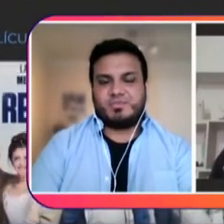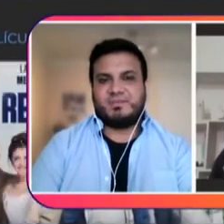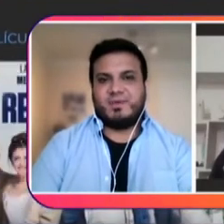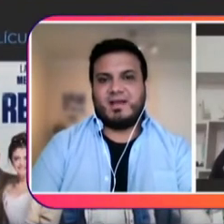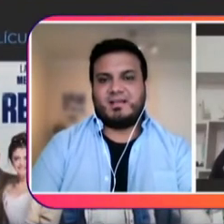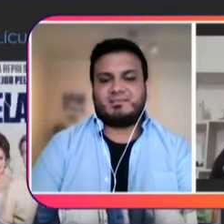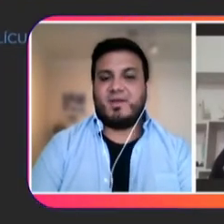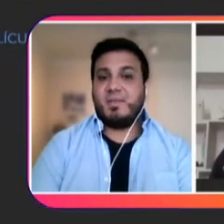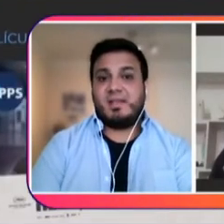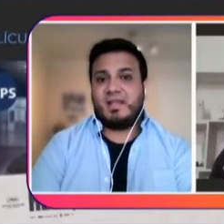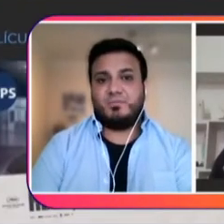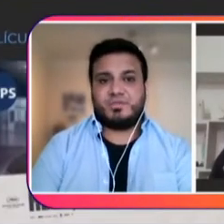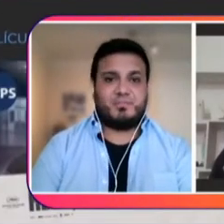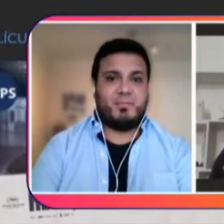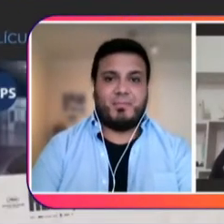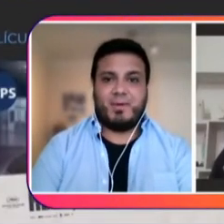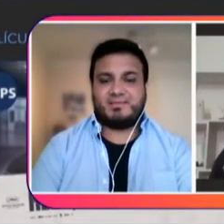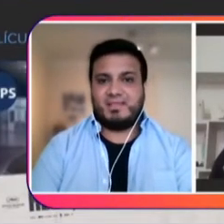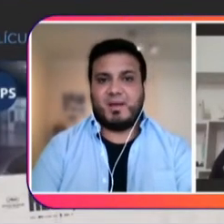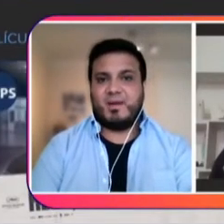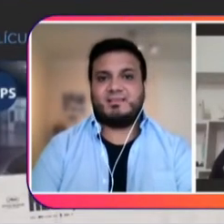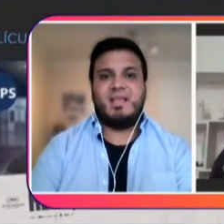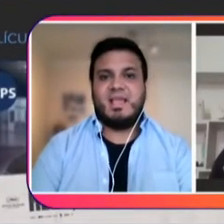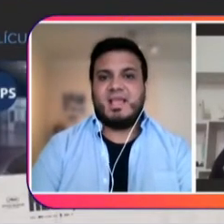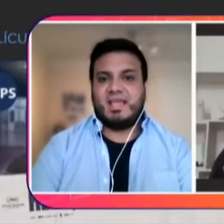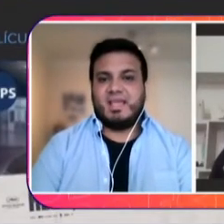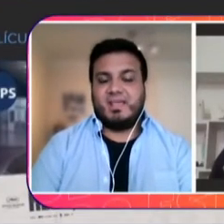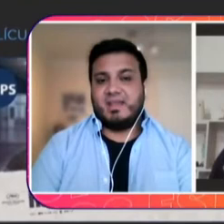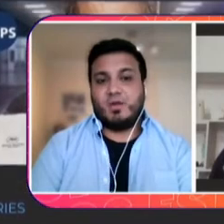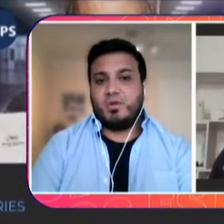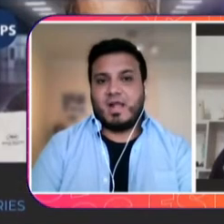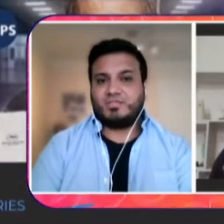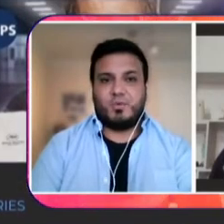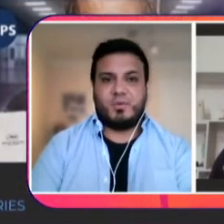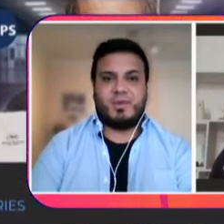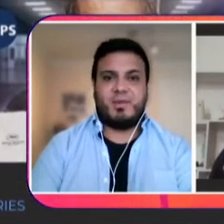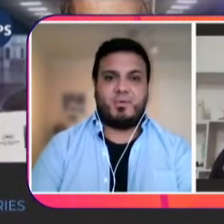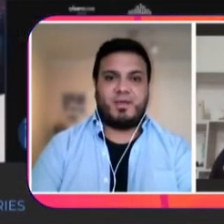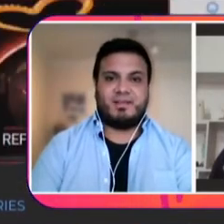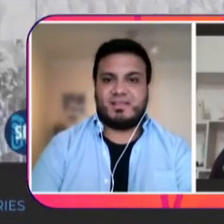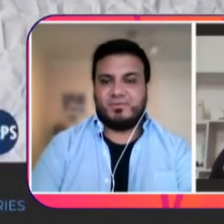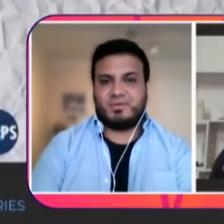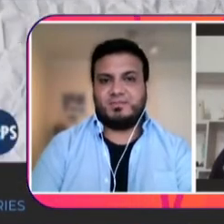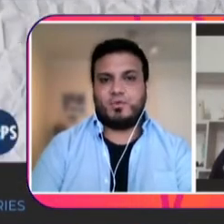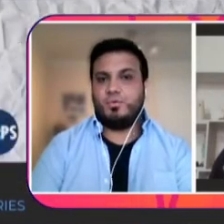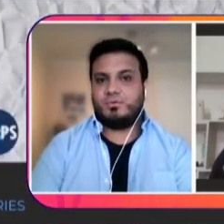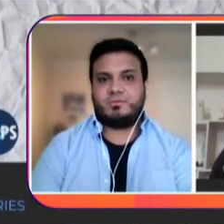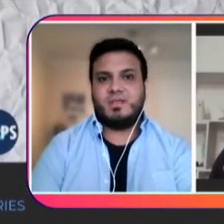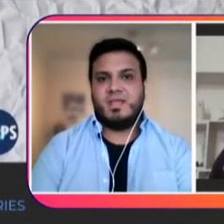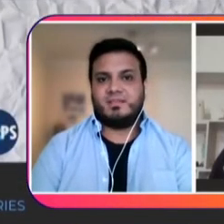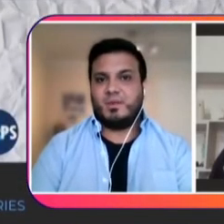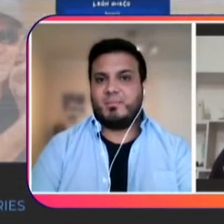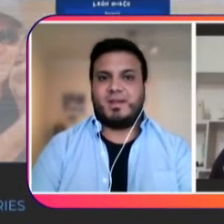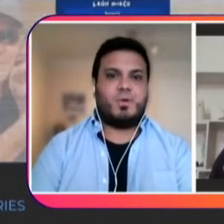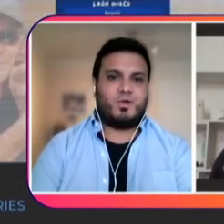muchísimas familias muchísimas papás y mamás que en algunos casos por primera vez pueden estar disfrutando juntos